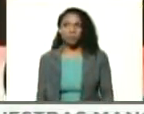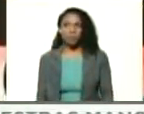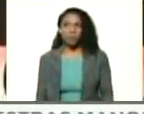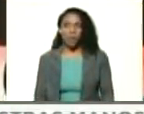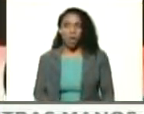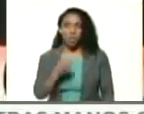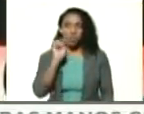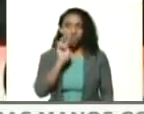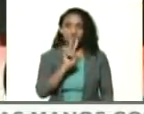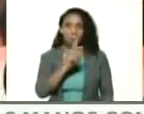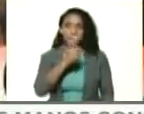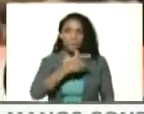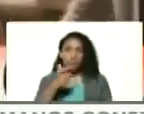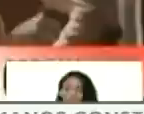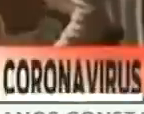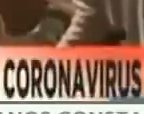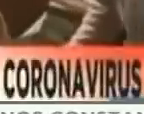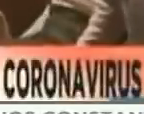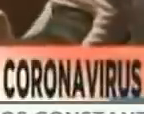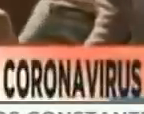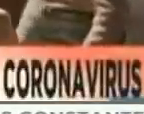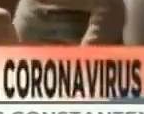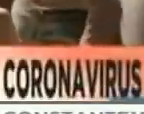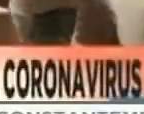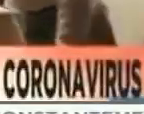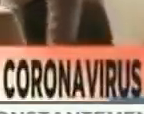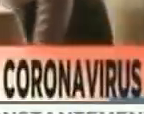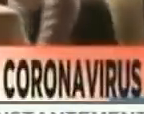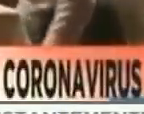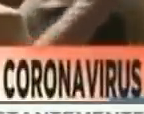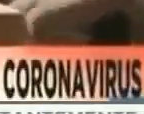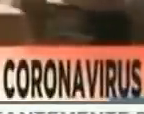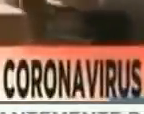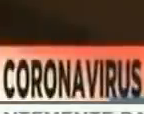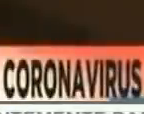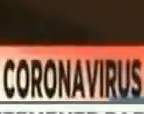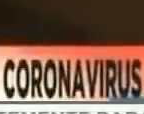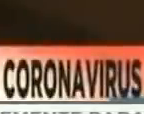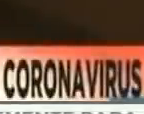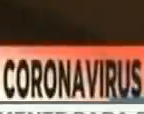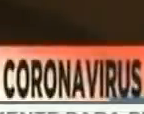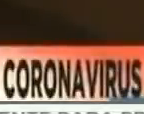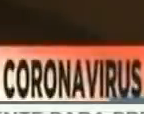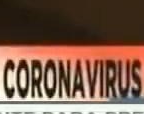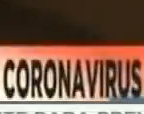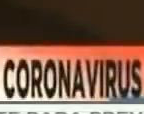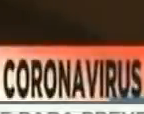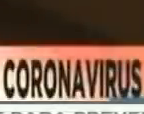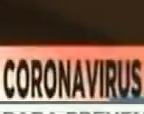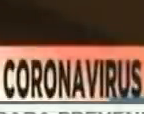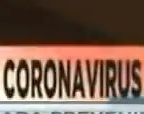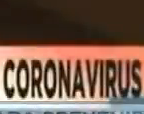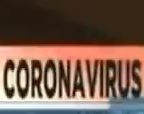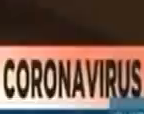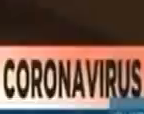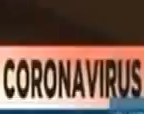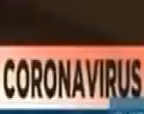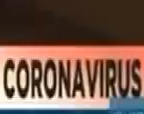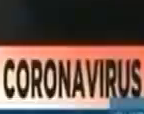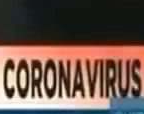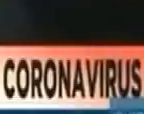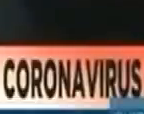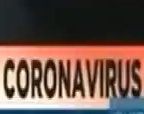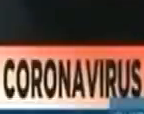Dos personas se sientan juntas a comer y lógicamente retiran la mascarilla. Observen cómo los aerosoles que se